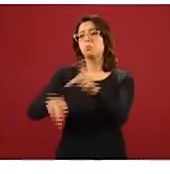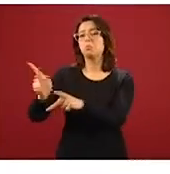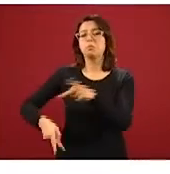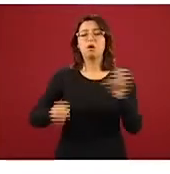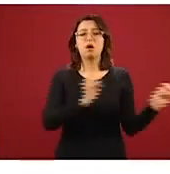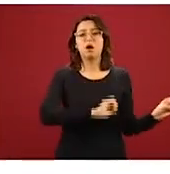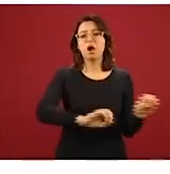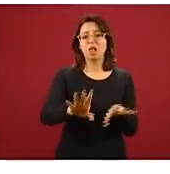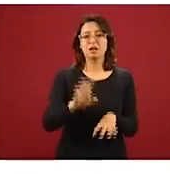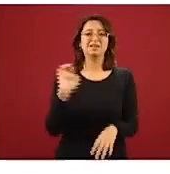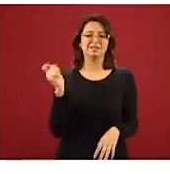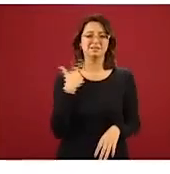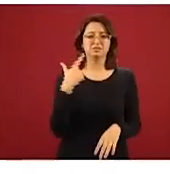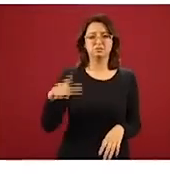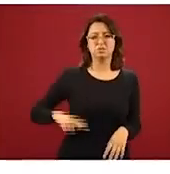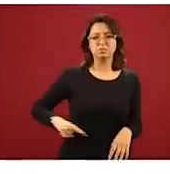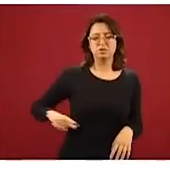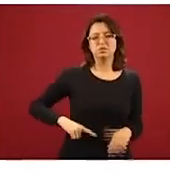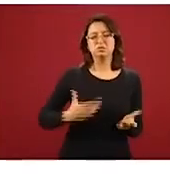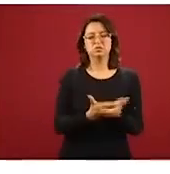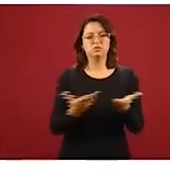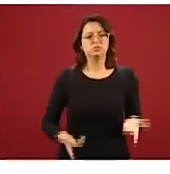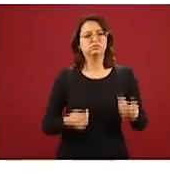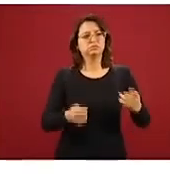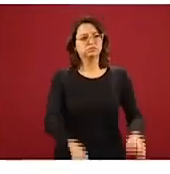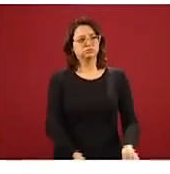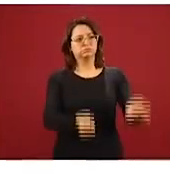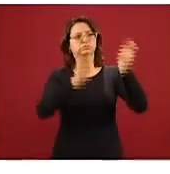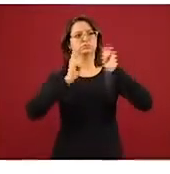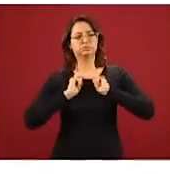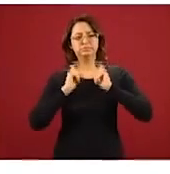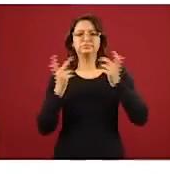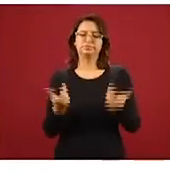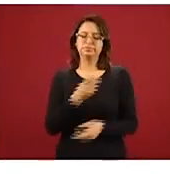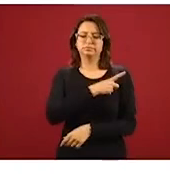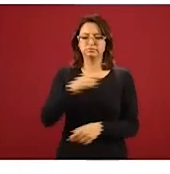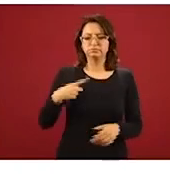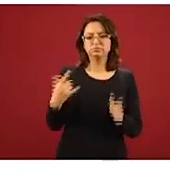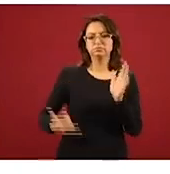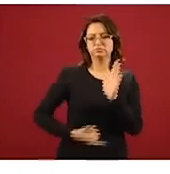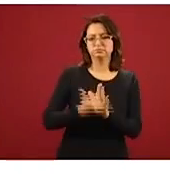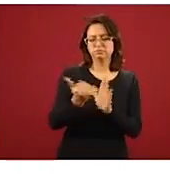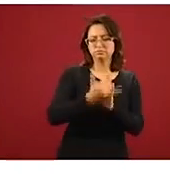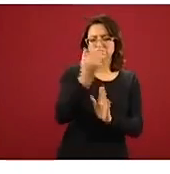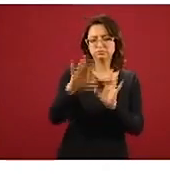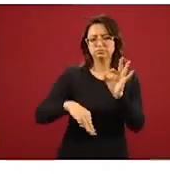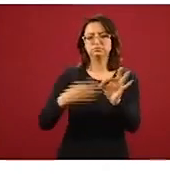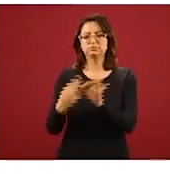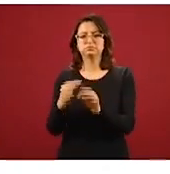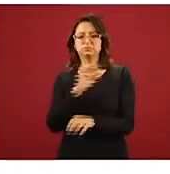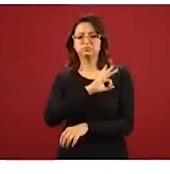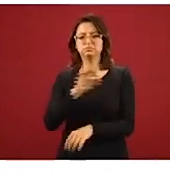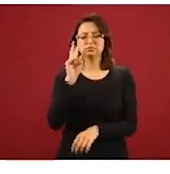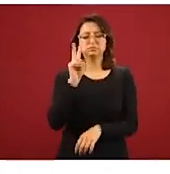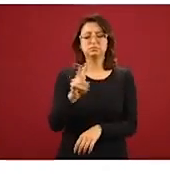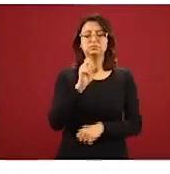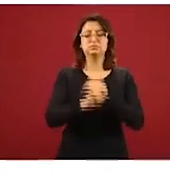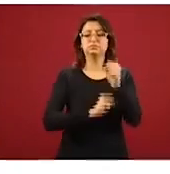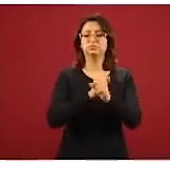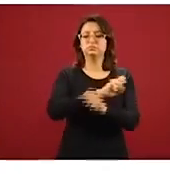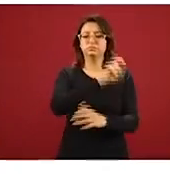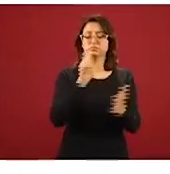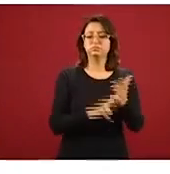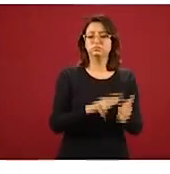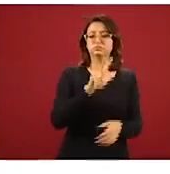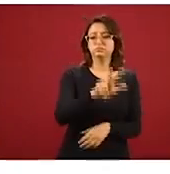estancadas. En la siguiente diapositiva vemos lo que quedó suspendido, las obras suspendidas en 2018 y